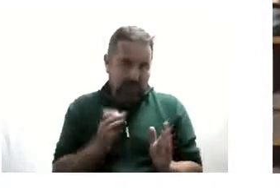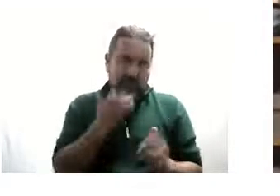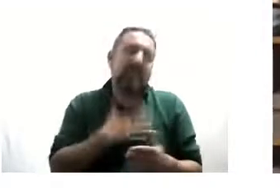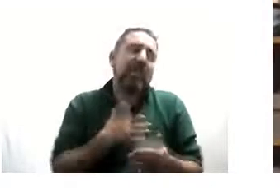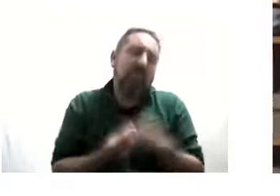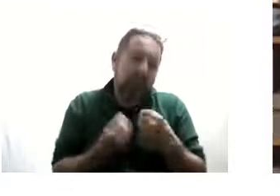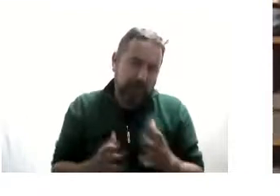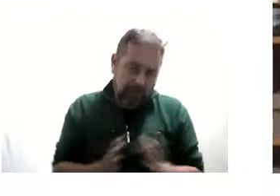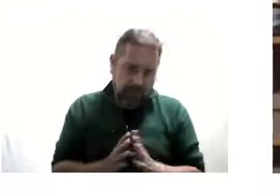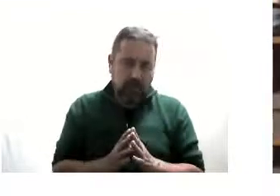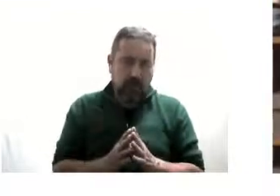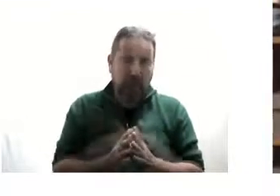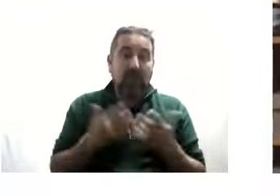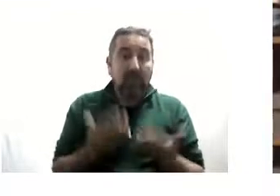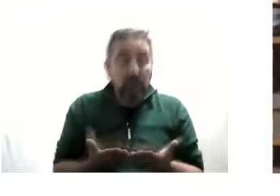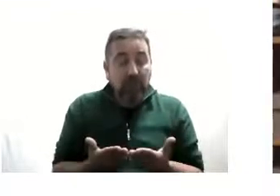sea, yo creo que este tipo de